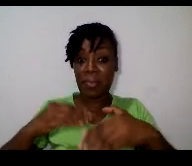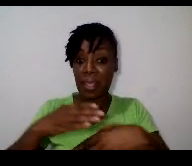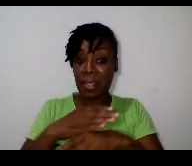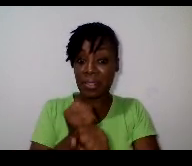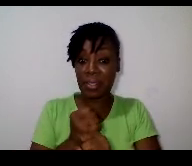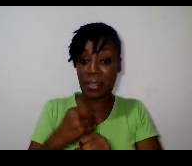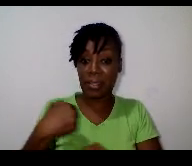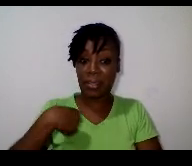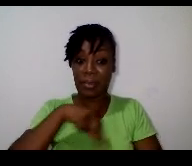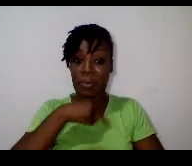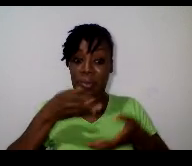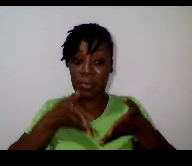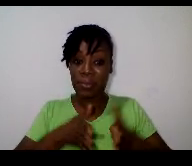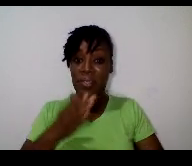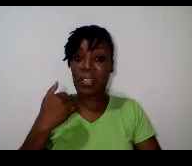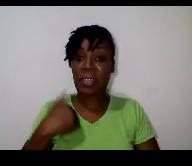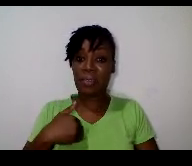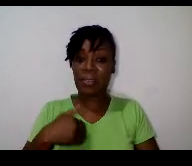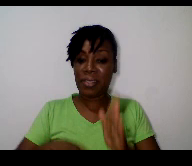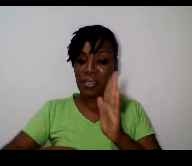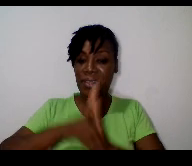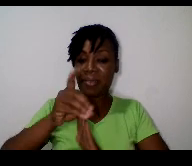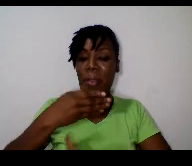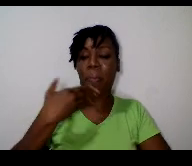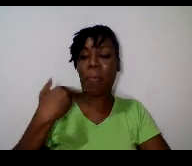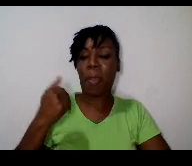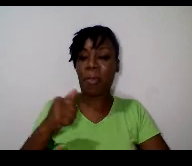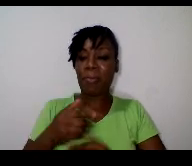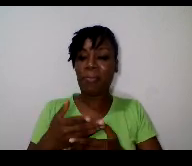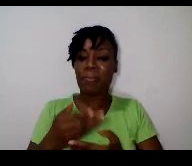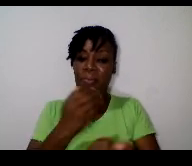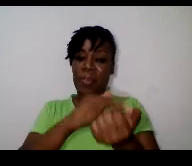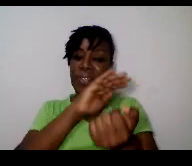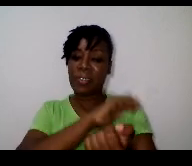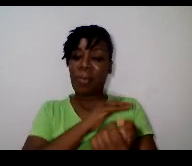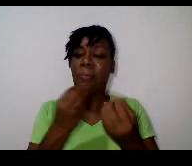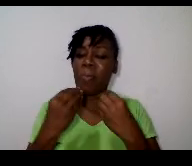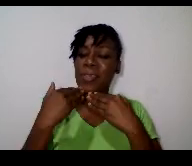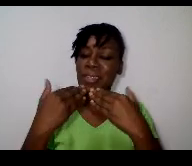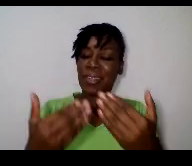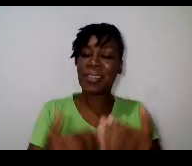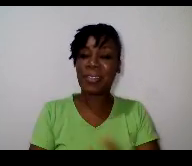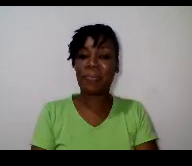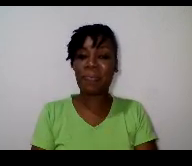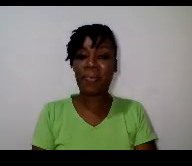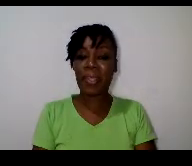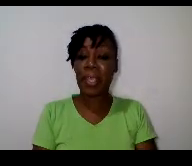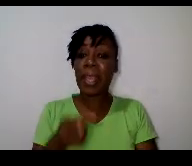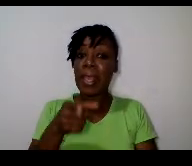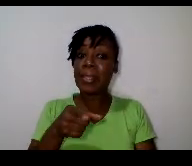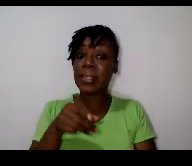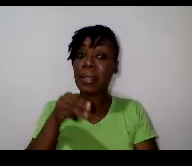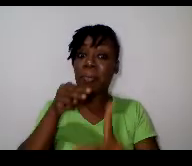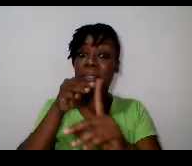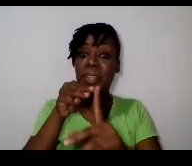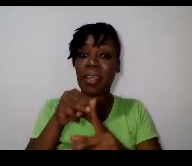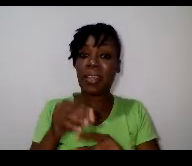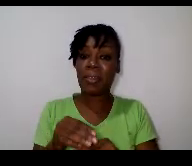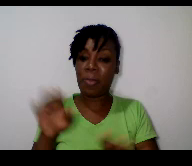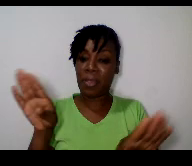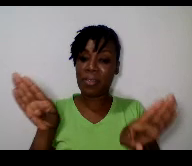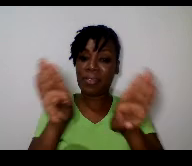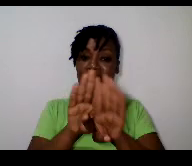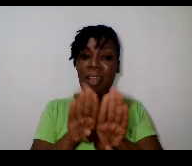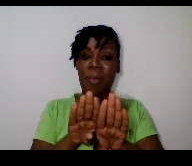hijos desarrollar su mejor potencial. Así que muchas gracias. Ese es el mensaje con el que cerramos